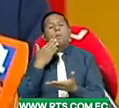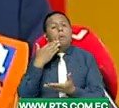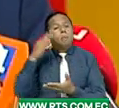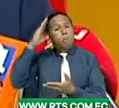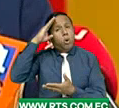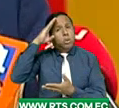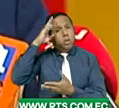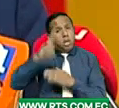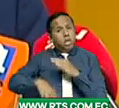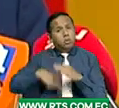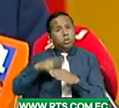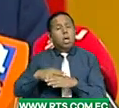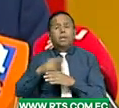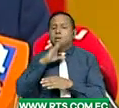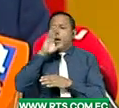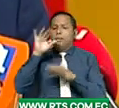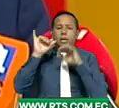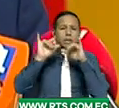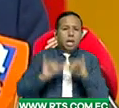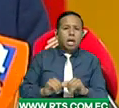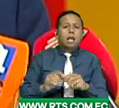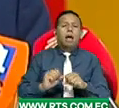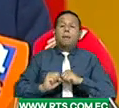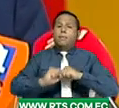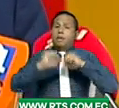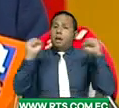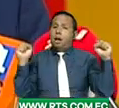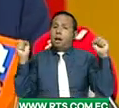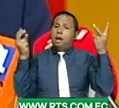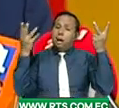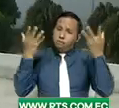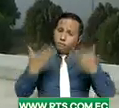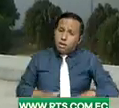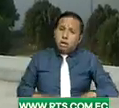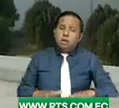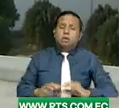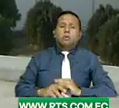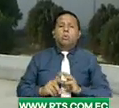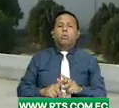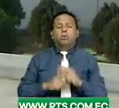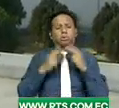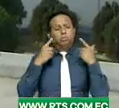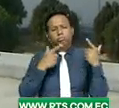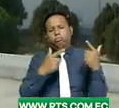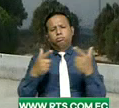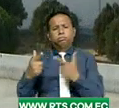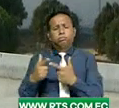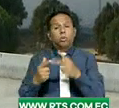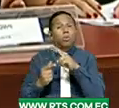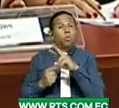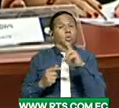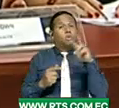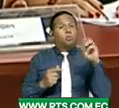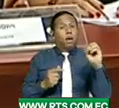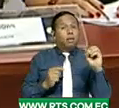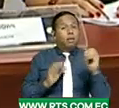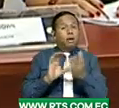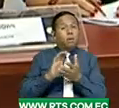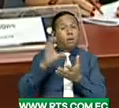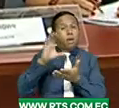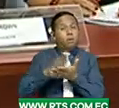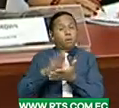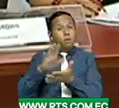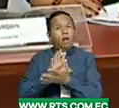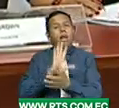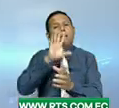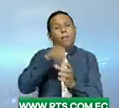los ingresos y salidas, obviamente durante el desarrollo académico. 220 escuelas y colegios están en la lista en la primera fase de